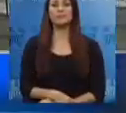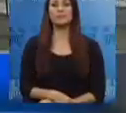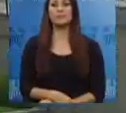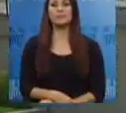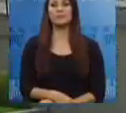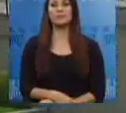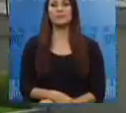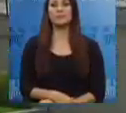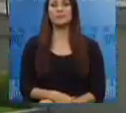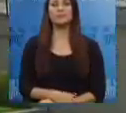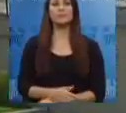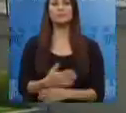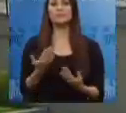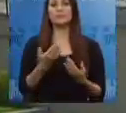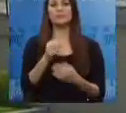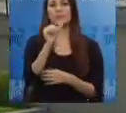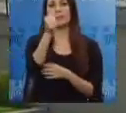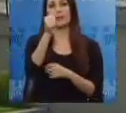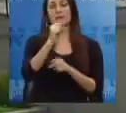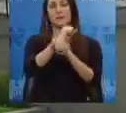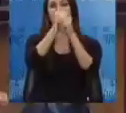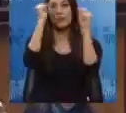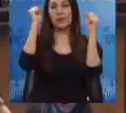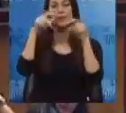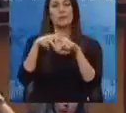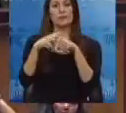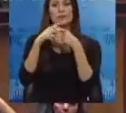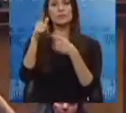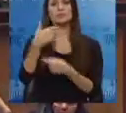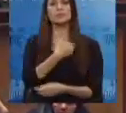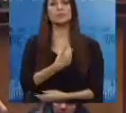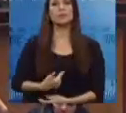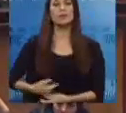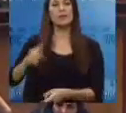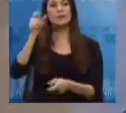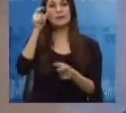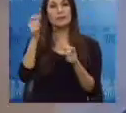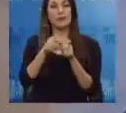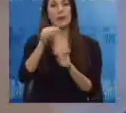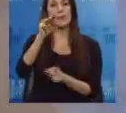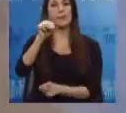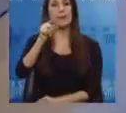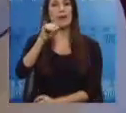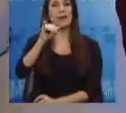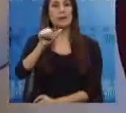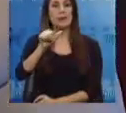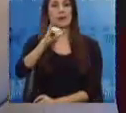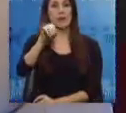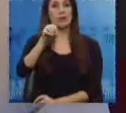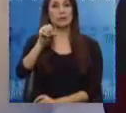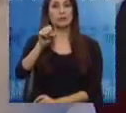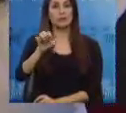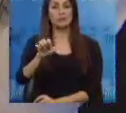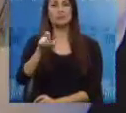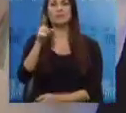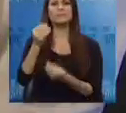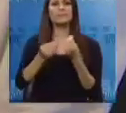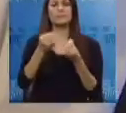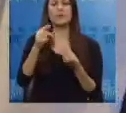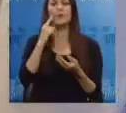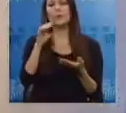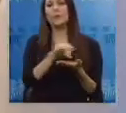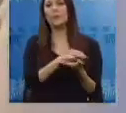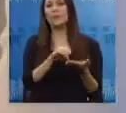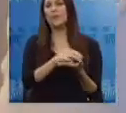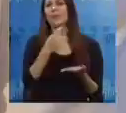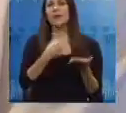Las comparecencias empezarán a las 10 de la mañana y según la presidenta de la Comisión de Fiscalización, María José Carrión, las autoridades deberán aclarar algunas dudas,